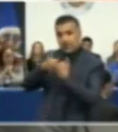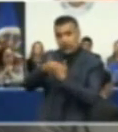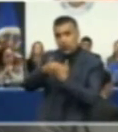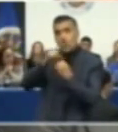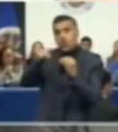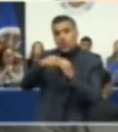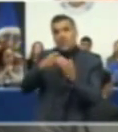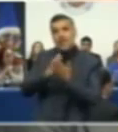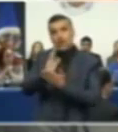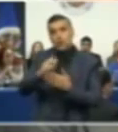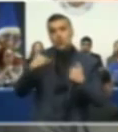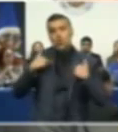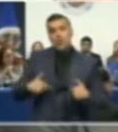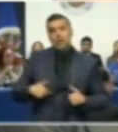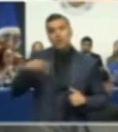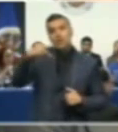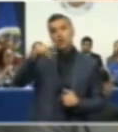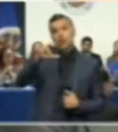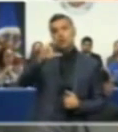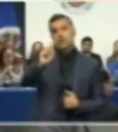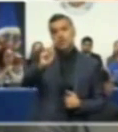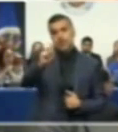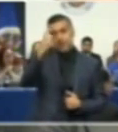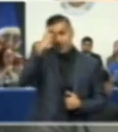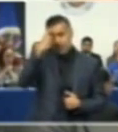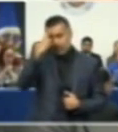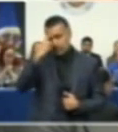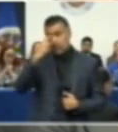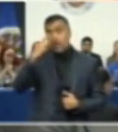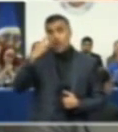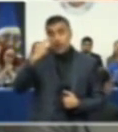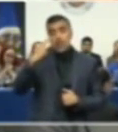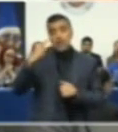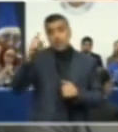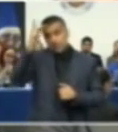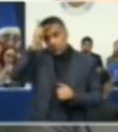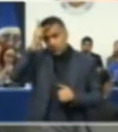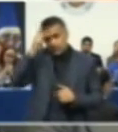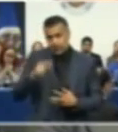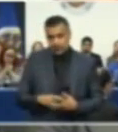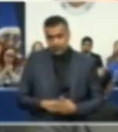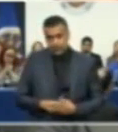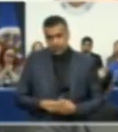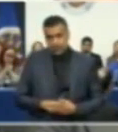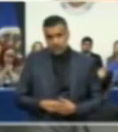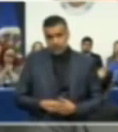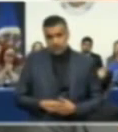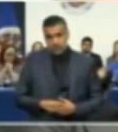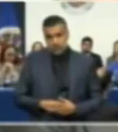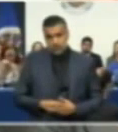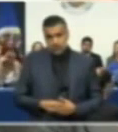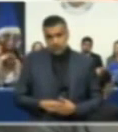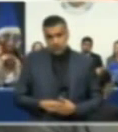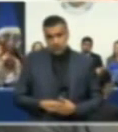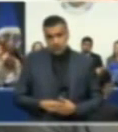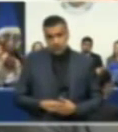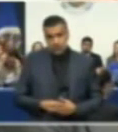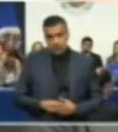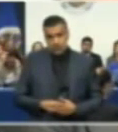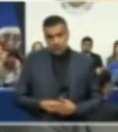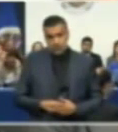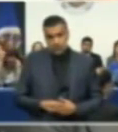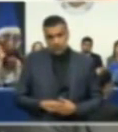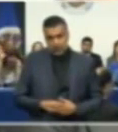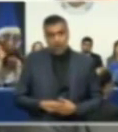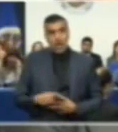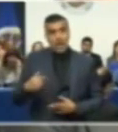derechos humanos de las personas con discapacidad mental en el Perú. Me permito comentar que